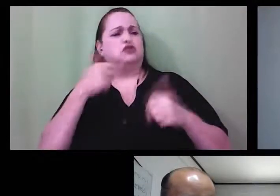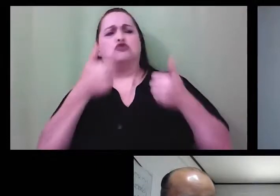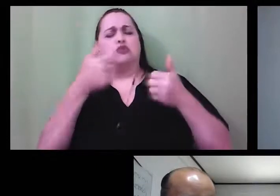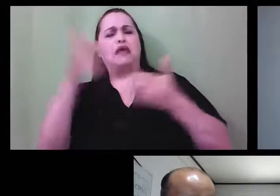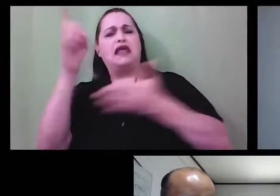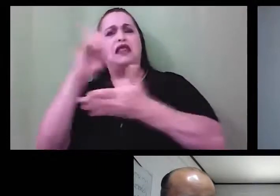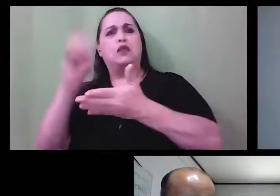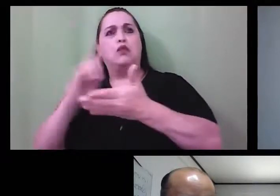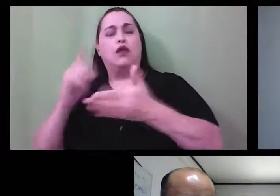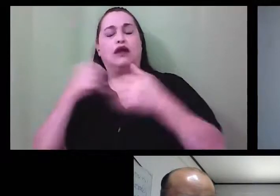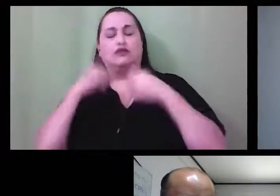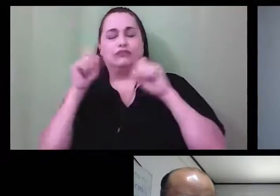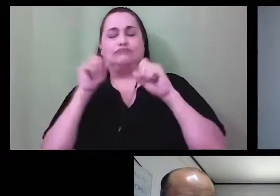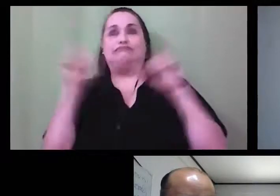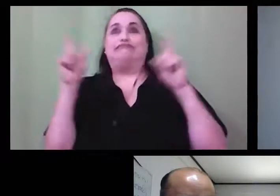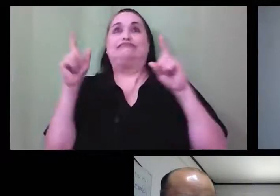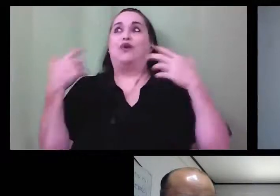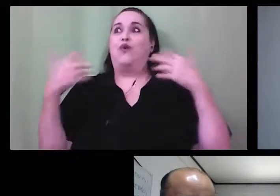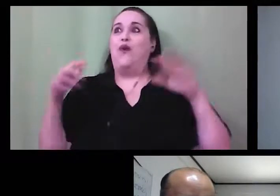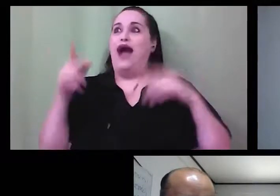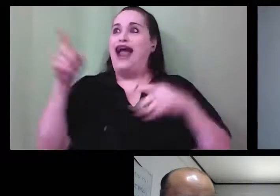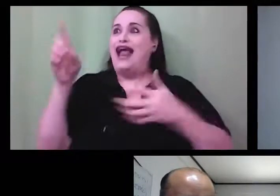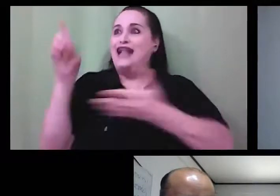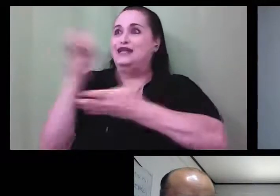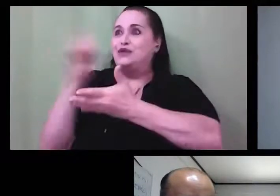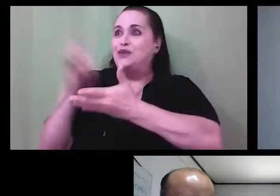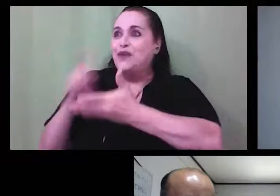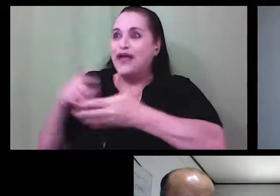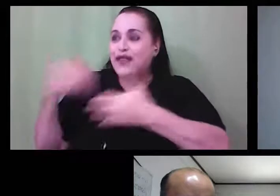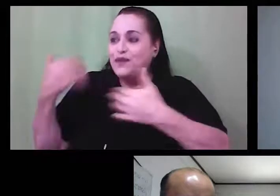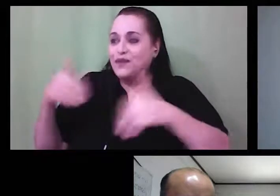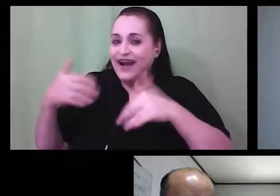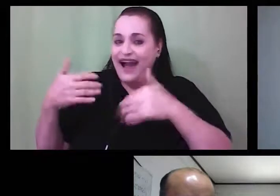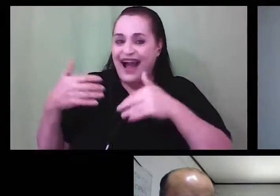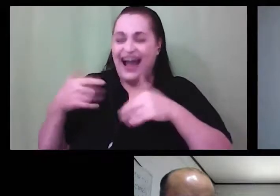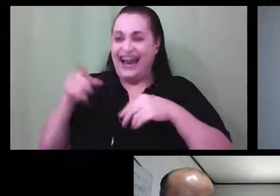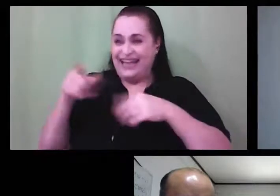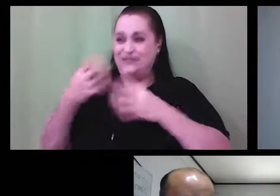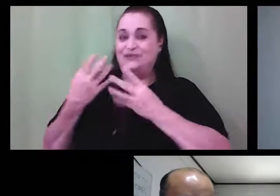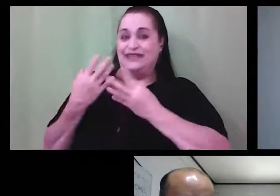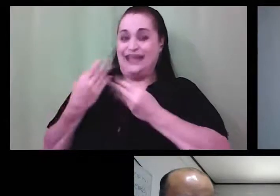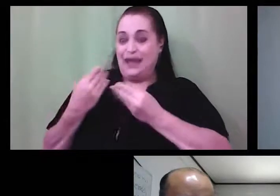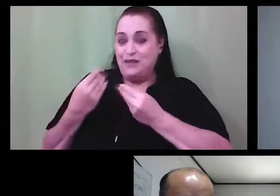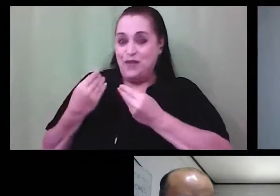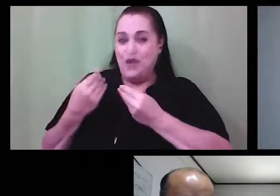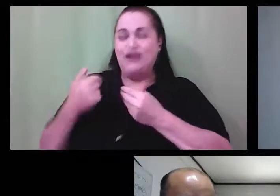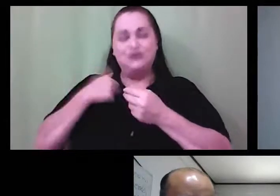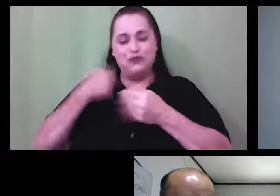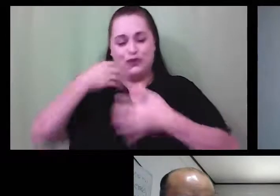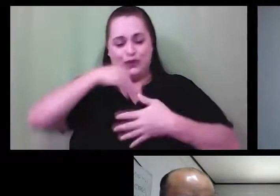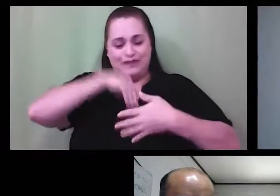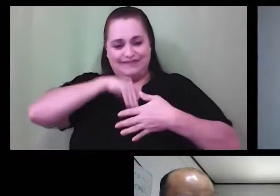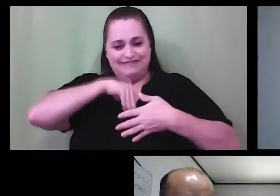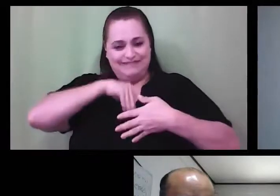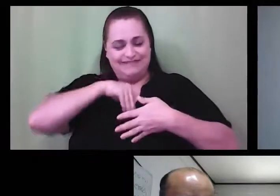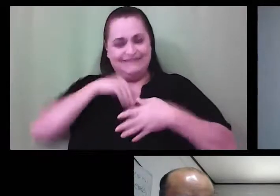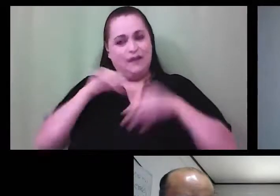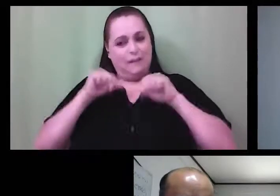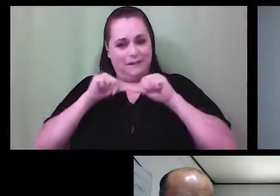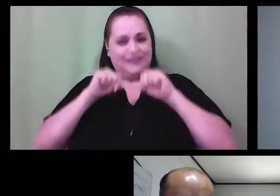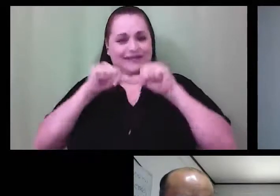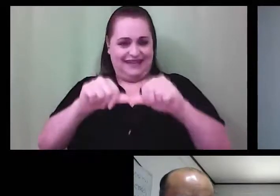Y yo dije, oh, tuve que dibujar. O sea, esos temores que uno trae, los